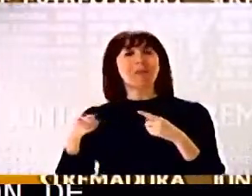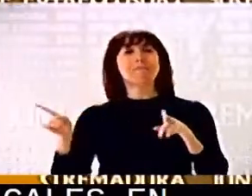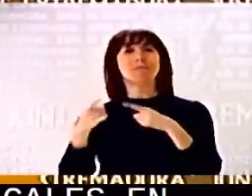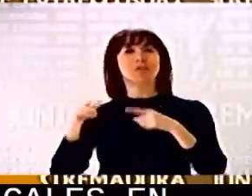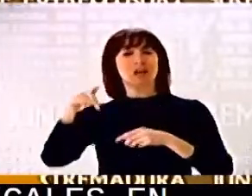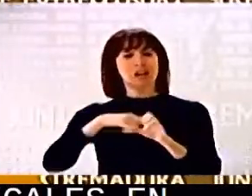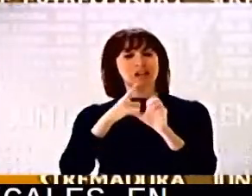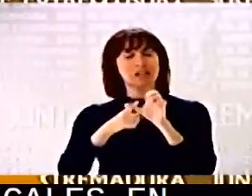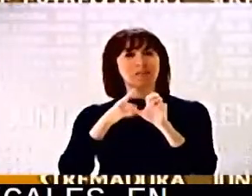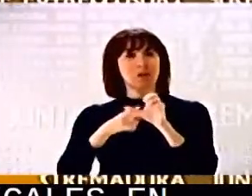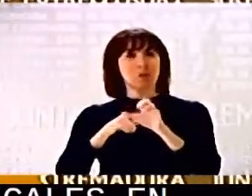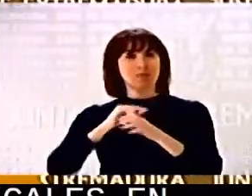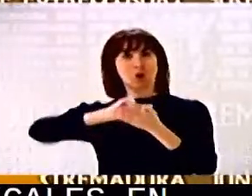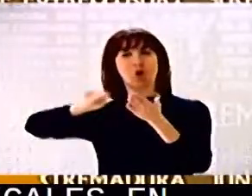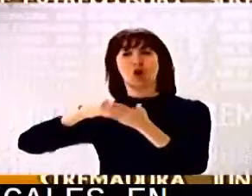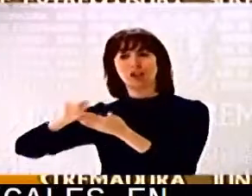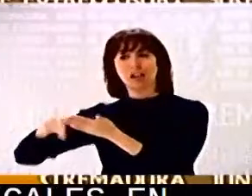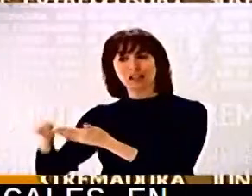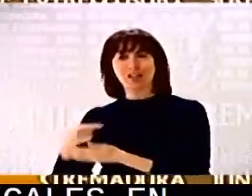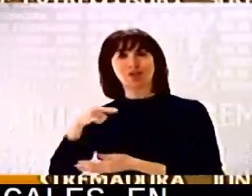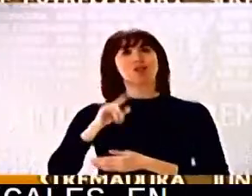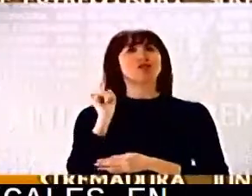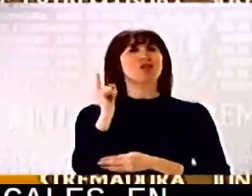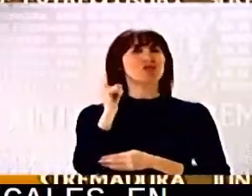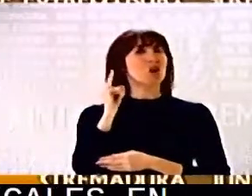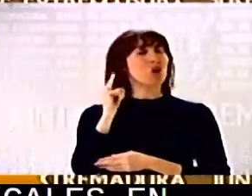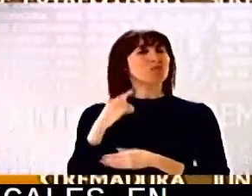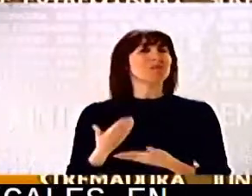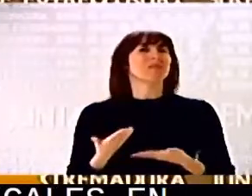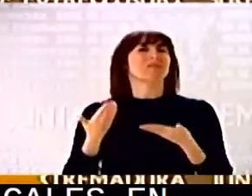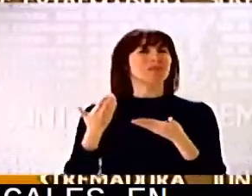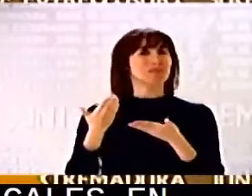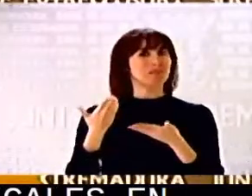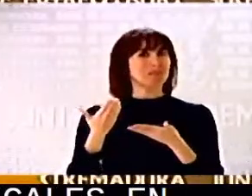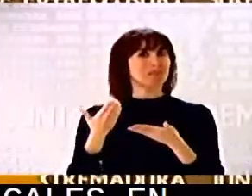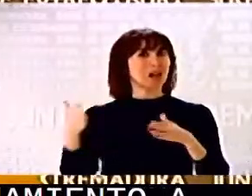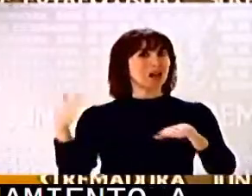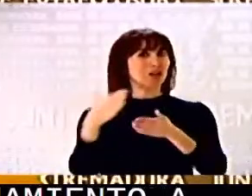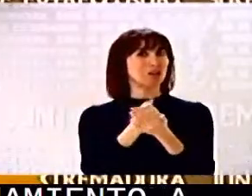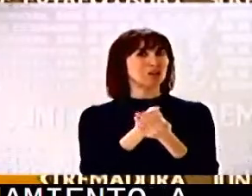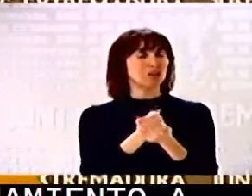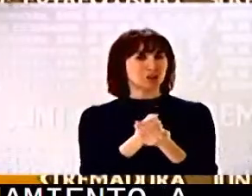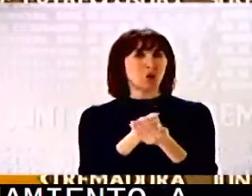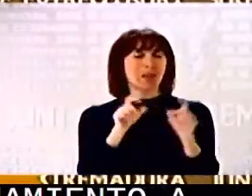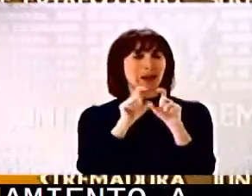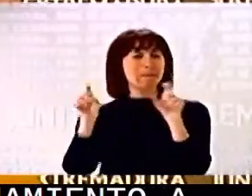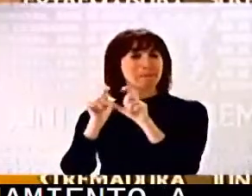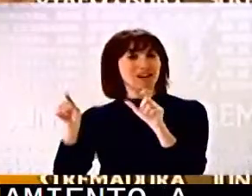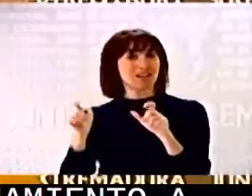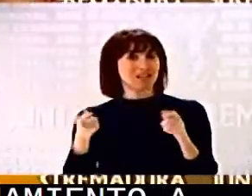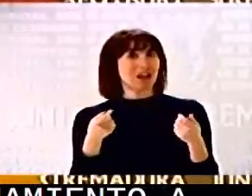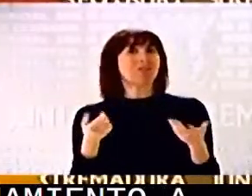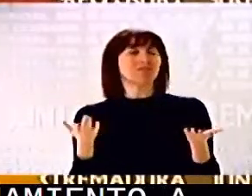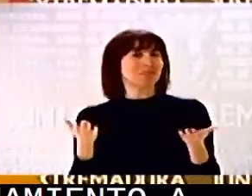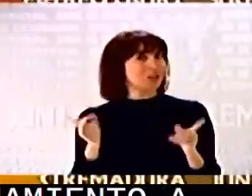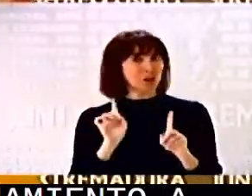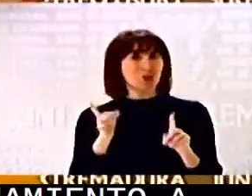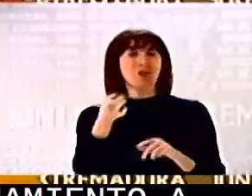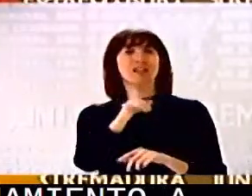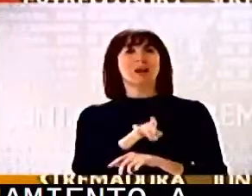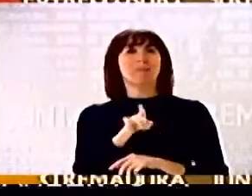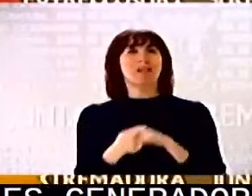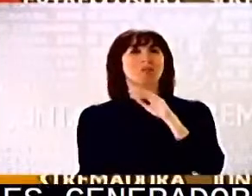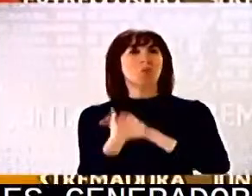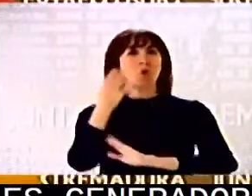Extremadura. Este no es solo un acompañamiento a todas esas compañías, sino que también es generador